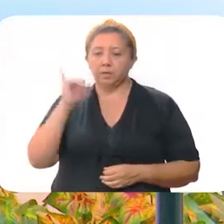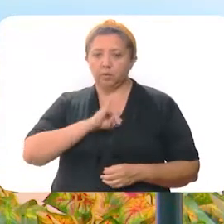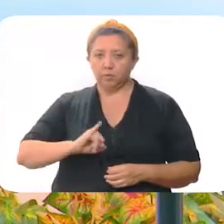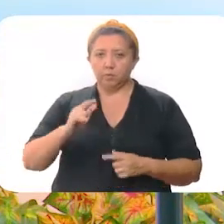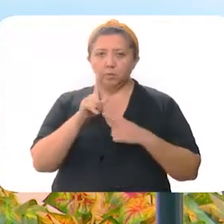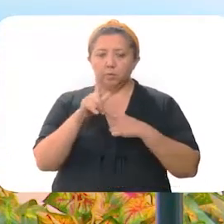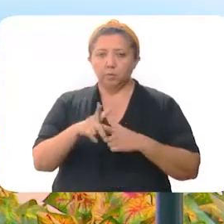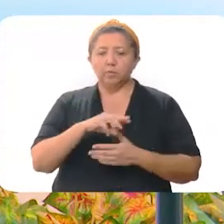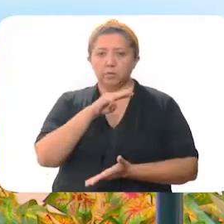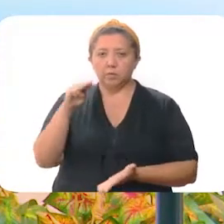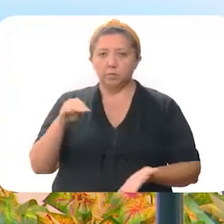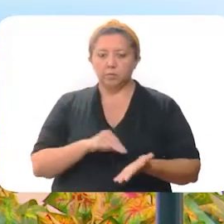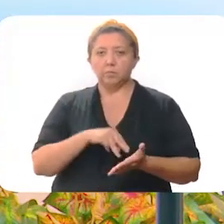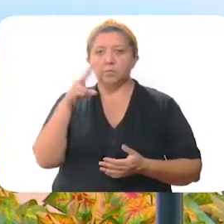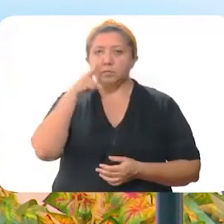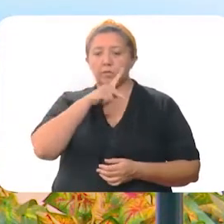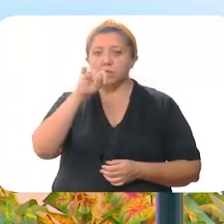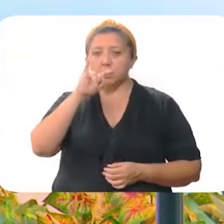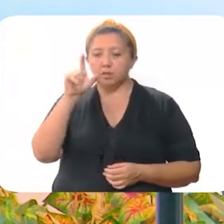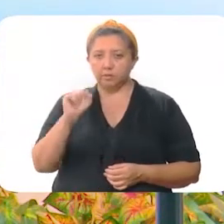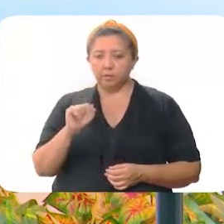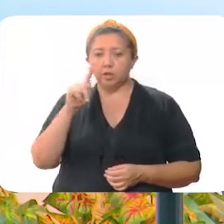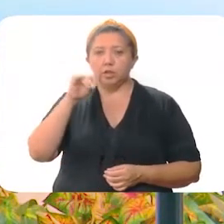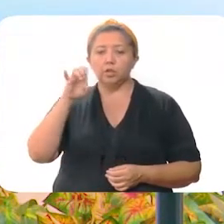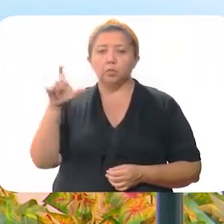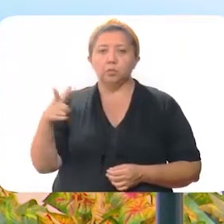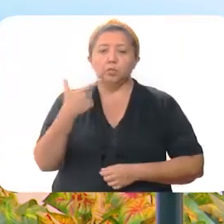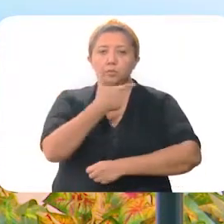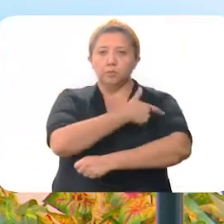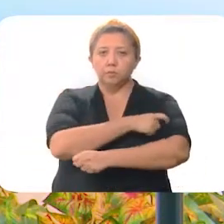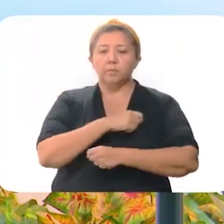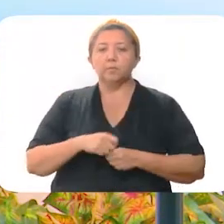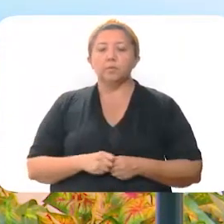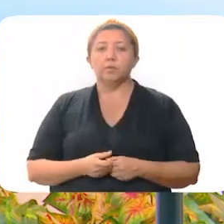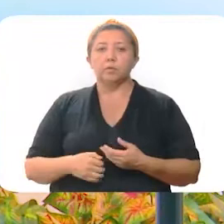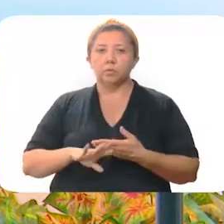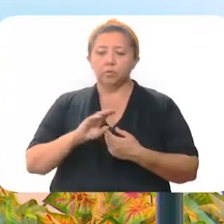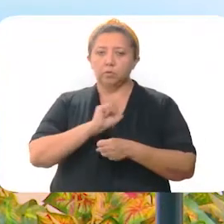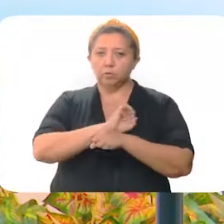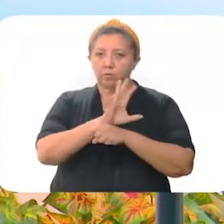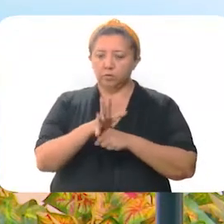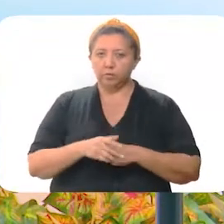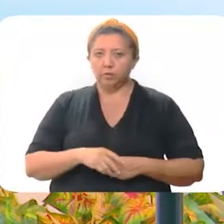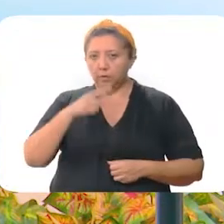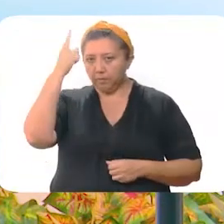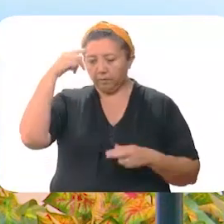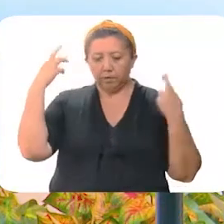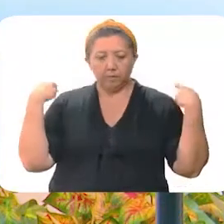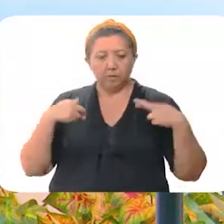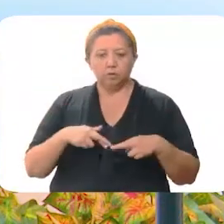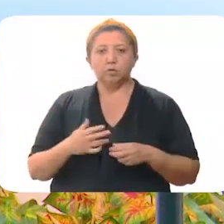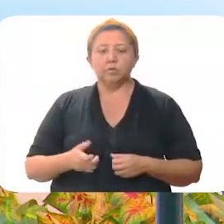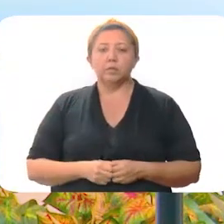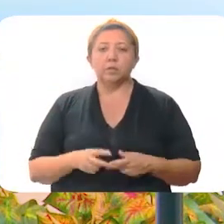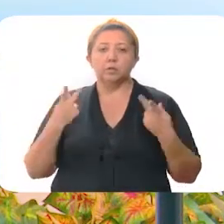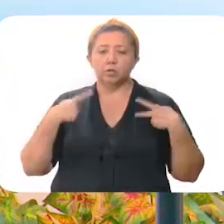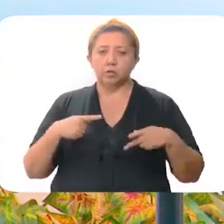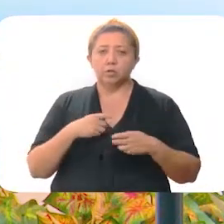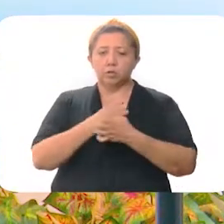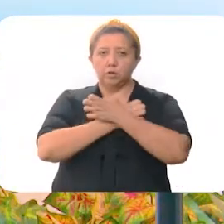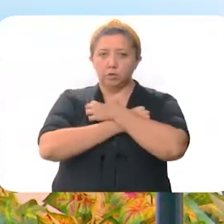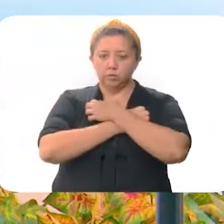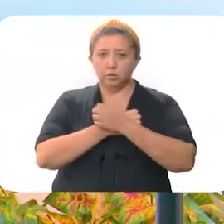jueves continuamos en Mérida, Valladolid, Tizimín y Ticul la aplicación de las vacunas contra el coronavirus para maestras, maestros y